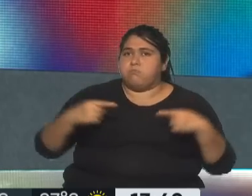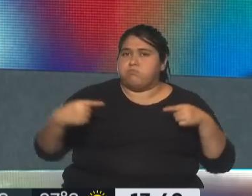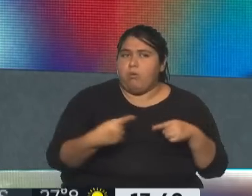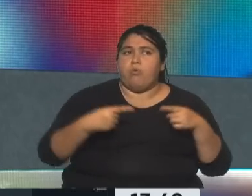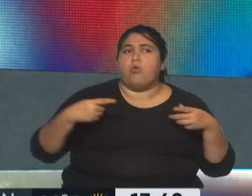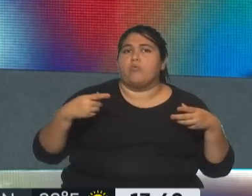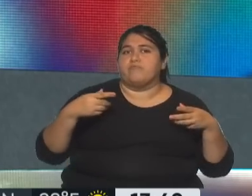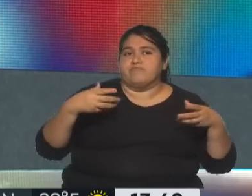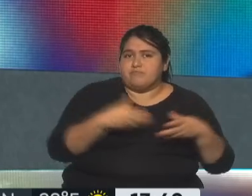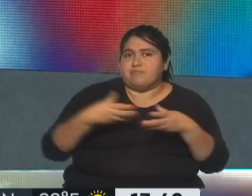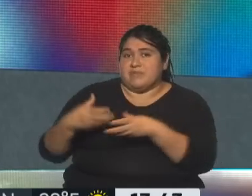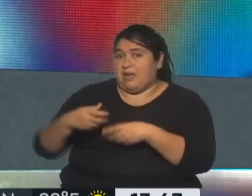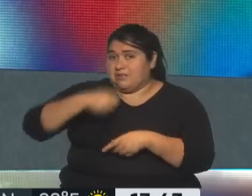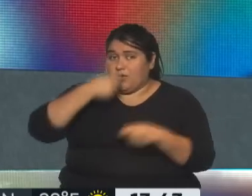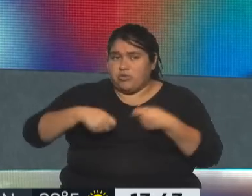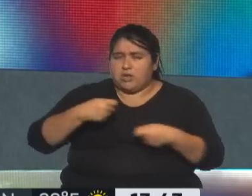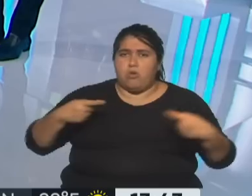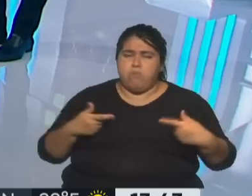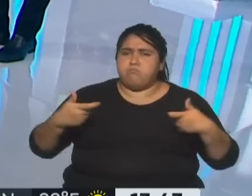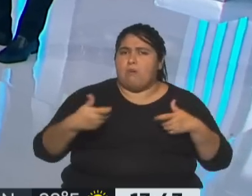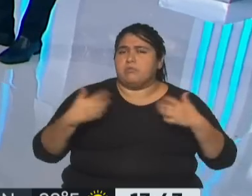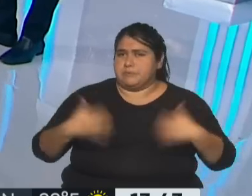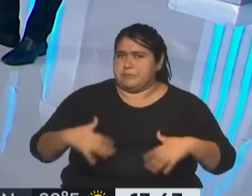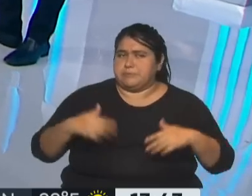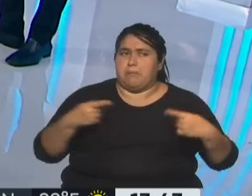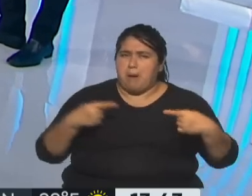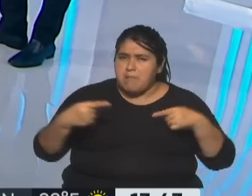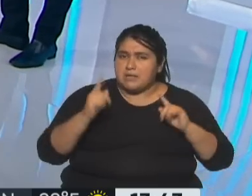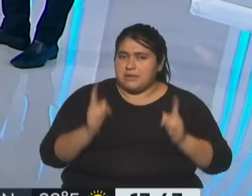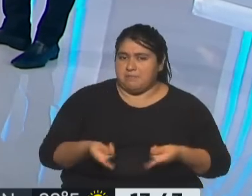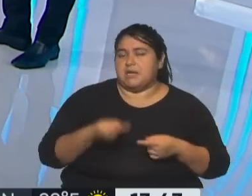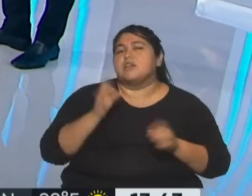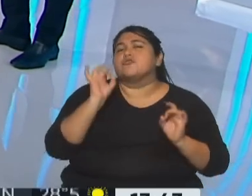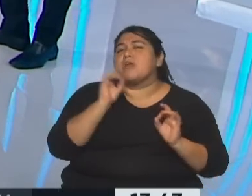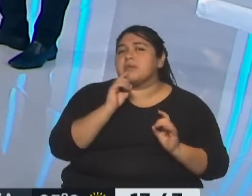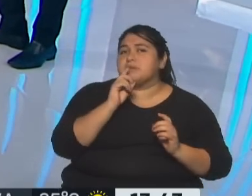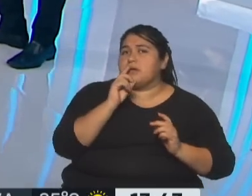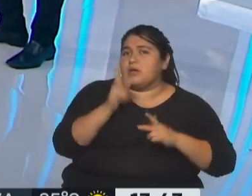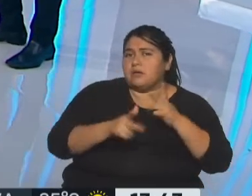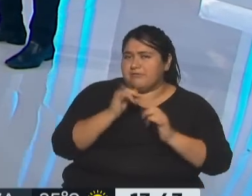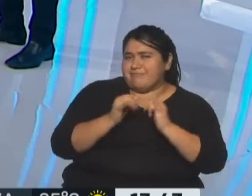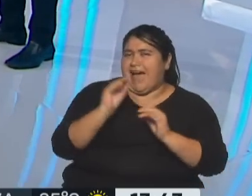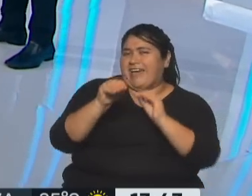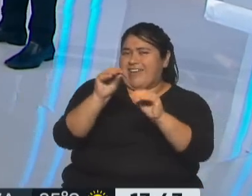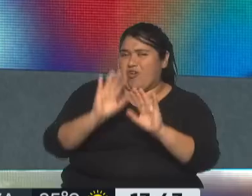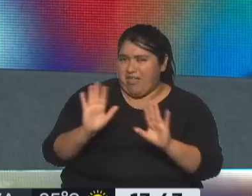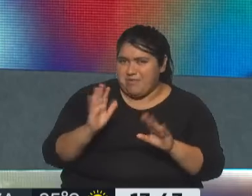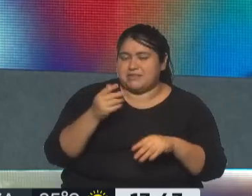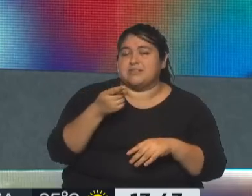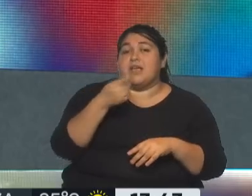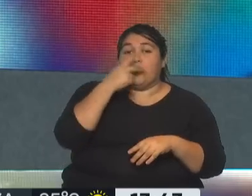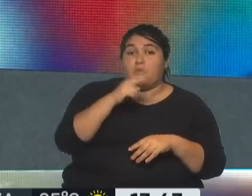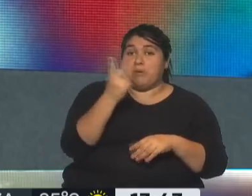distintos carteles que operan con el narcotráfico en Ecuador. Pero te sumo solo algunos datos a los que ya dimos, digamos. Solamente en